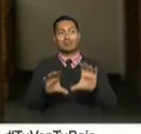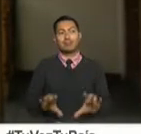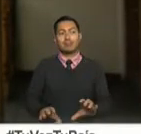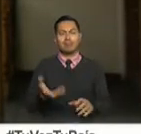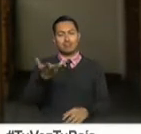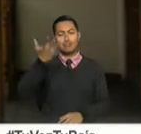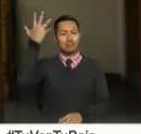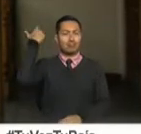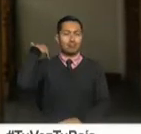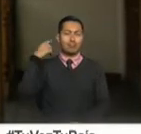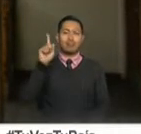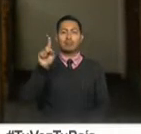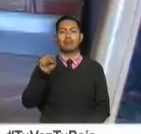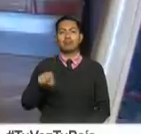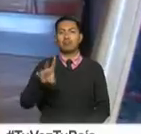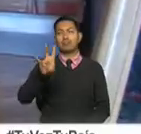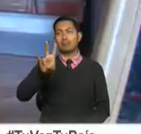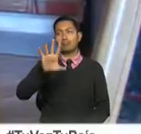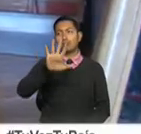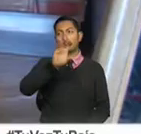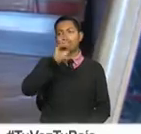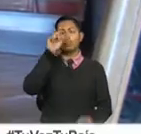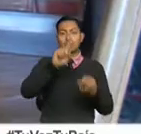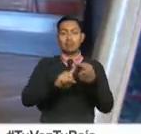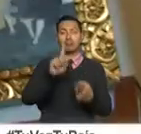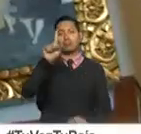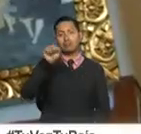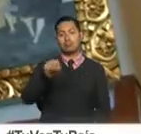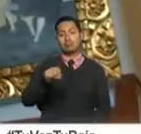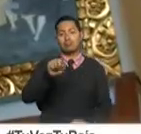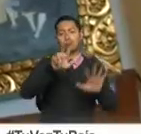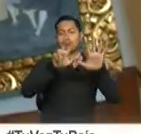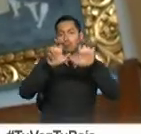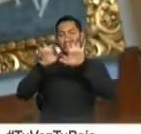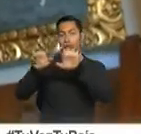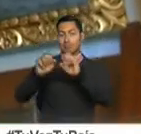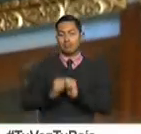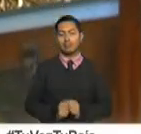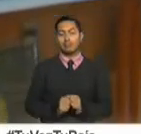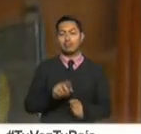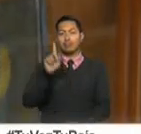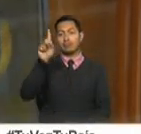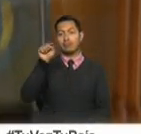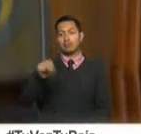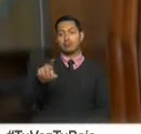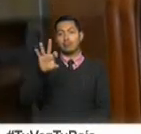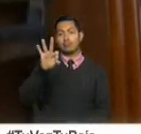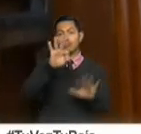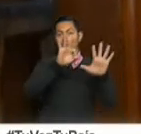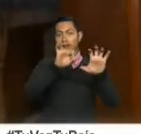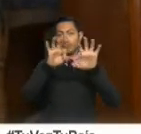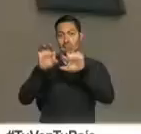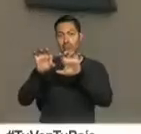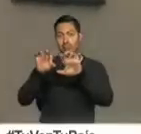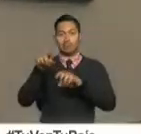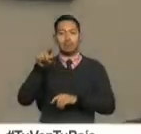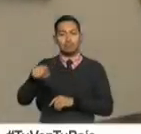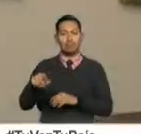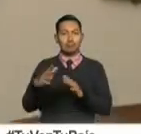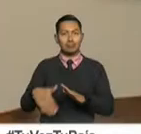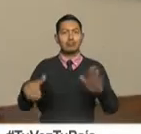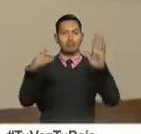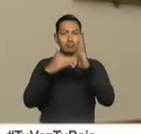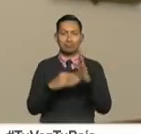colonial de 1750 a 1800. En 1900, época republicana, fue restaurada y